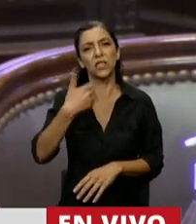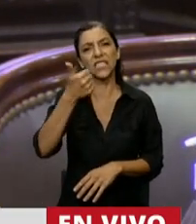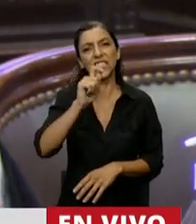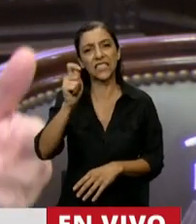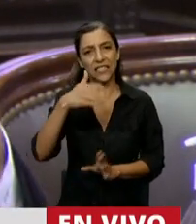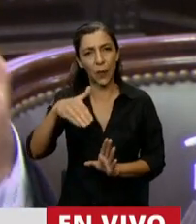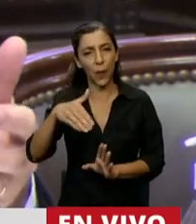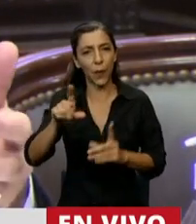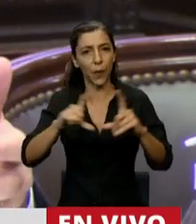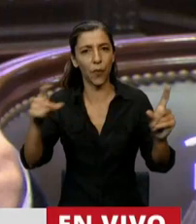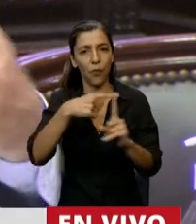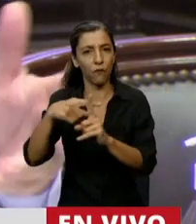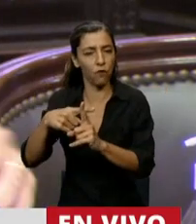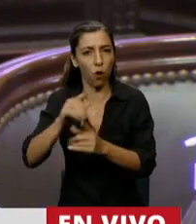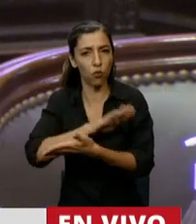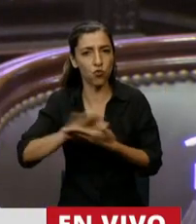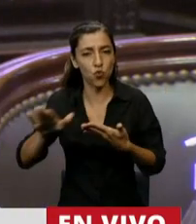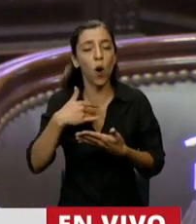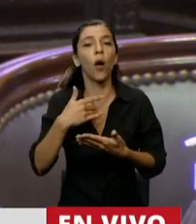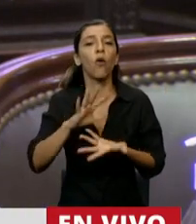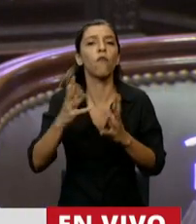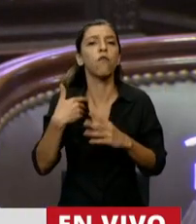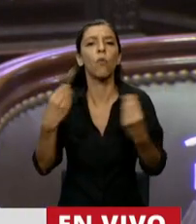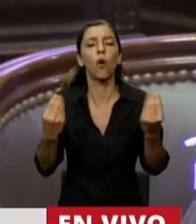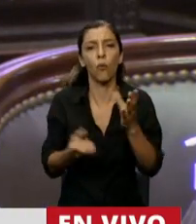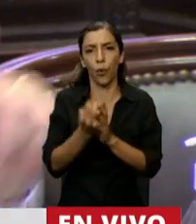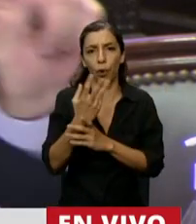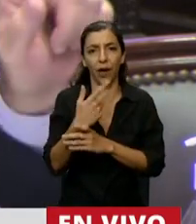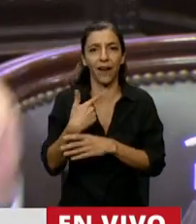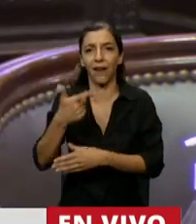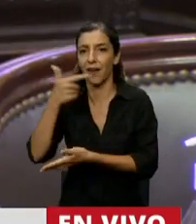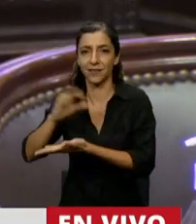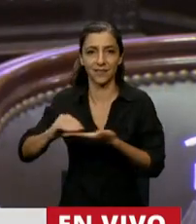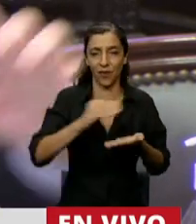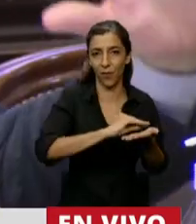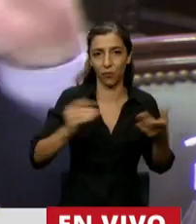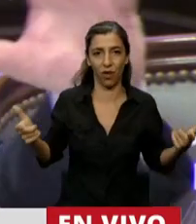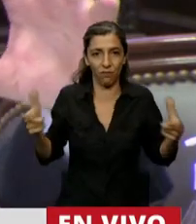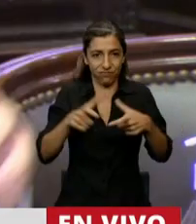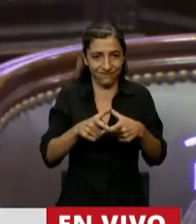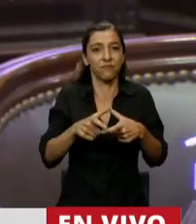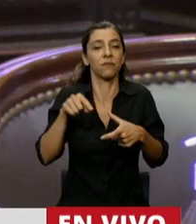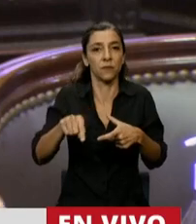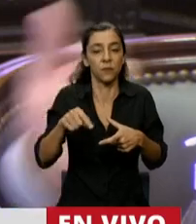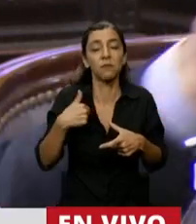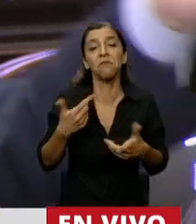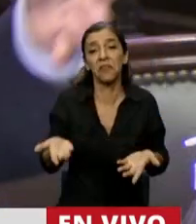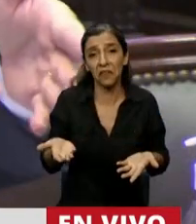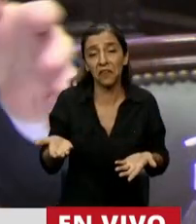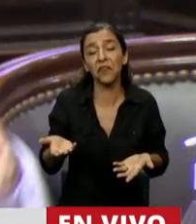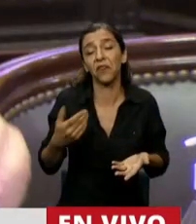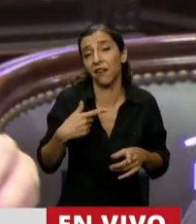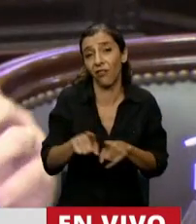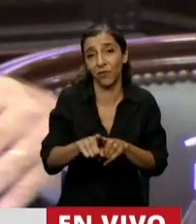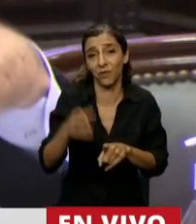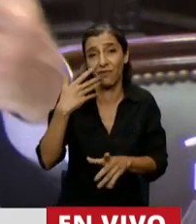y vamos a estudiarlo en una comisión bicameral. ¿Saben cuál fue la sorpresa? Lo que yo decía al principio, los dos frentes se pusieron de acuerdo quiénes